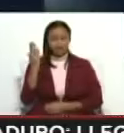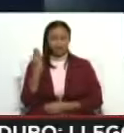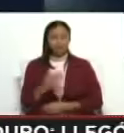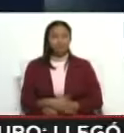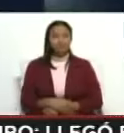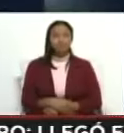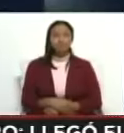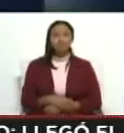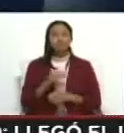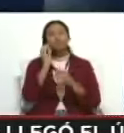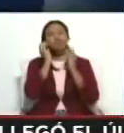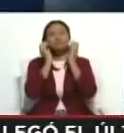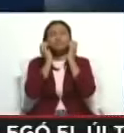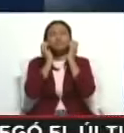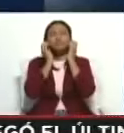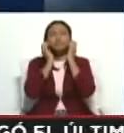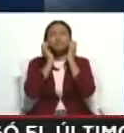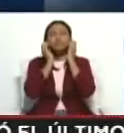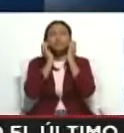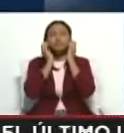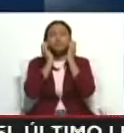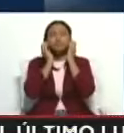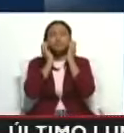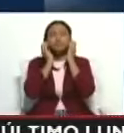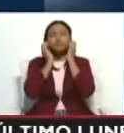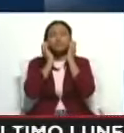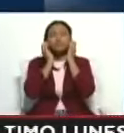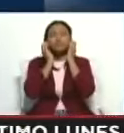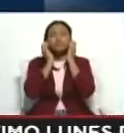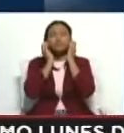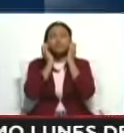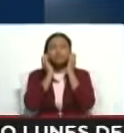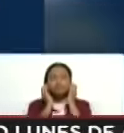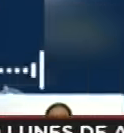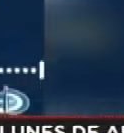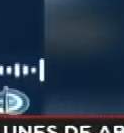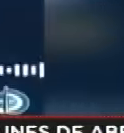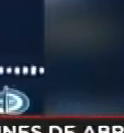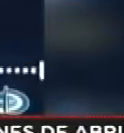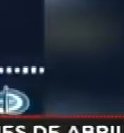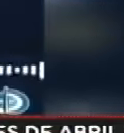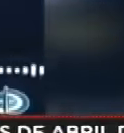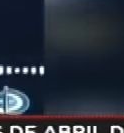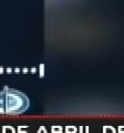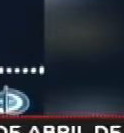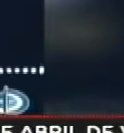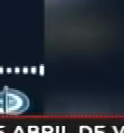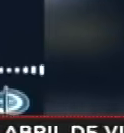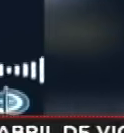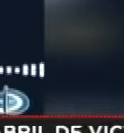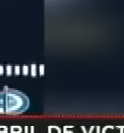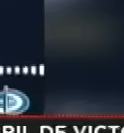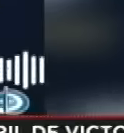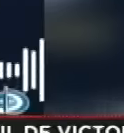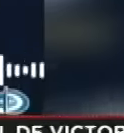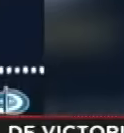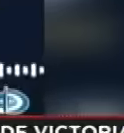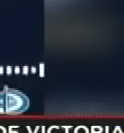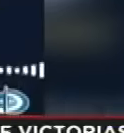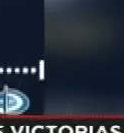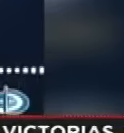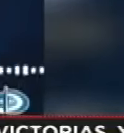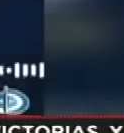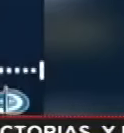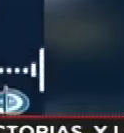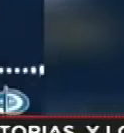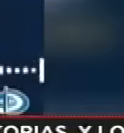Samar, ¿qué le transmitirías tú ahorita a Tarek? ¿Qué cosa le dirías? Bueno, yo estoy tomando notas, me siento como en primer